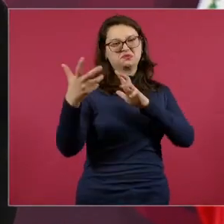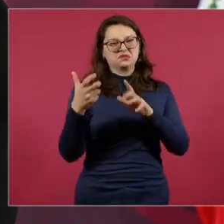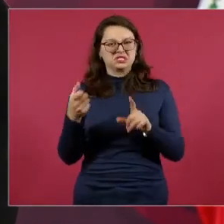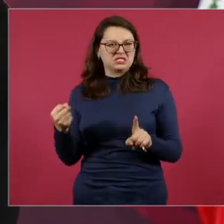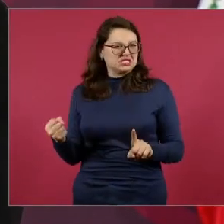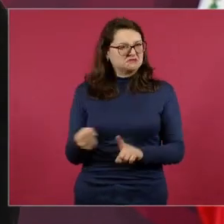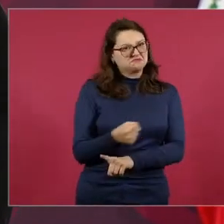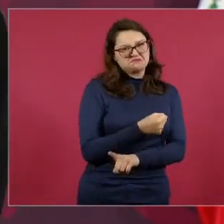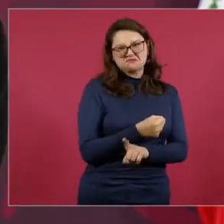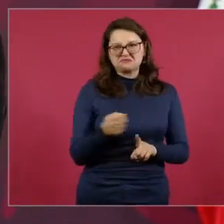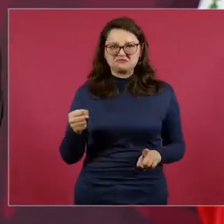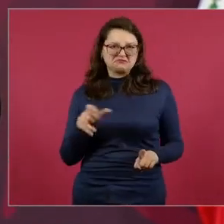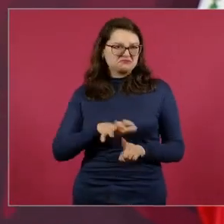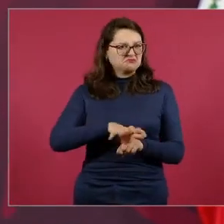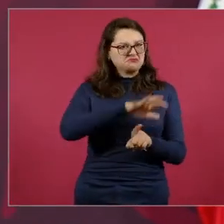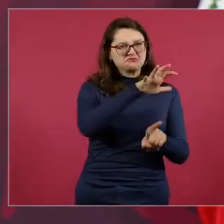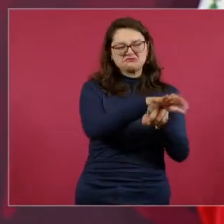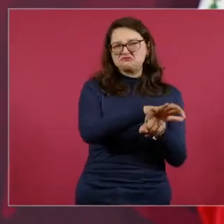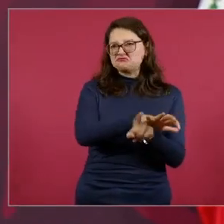para